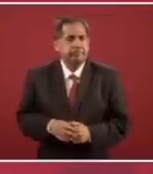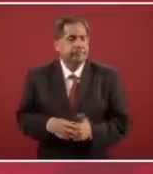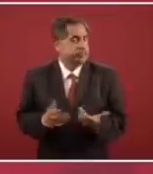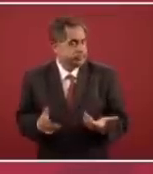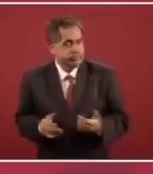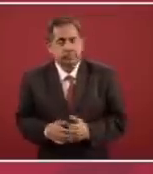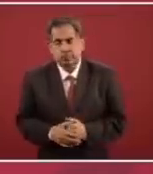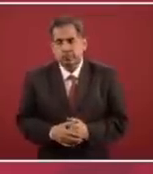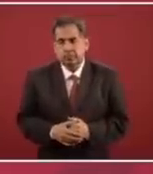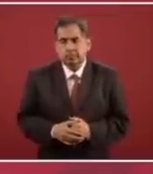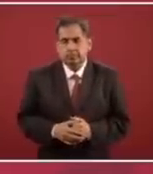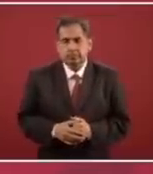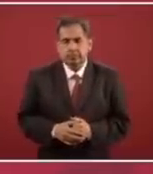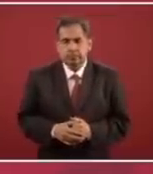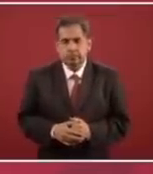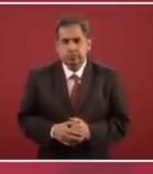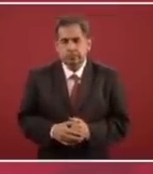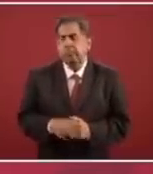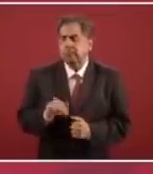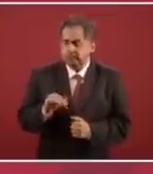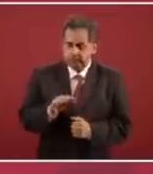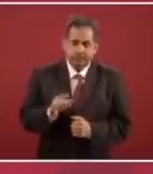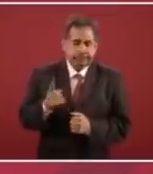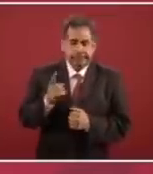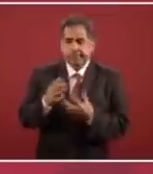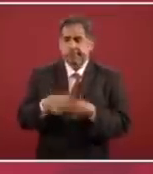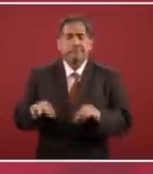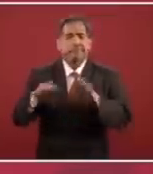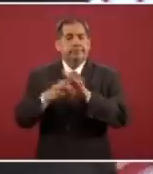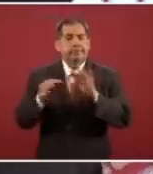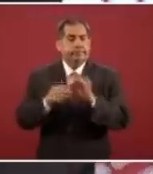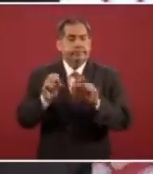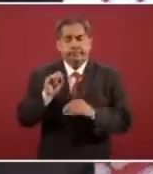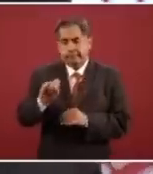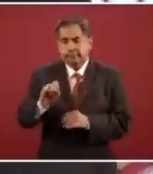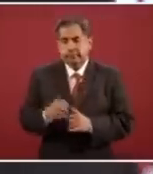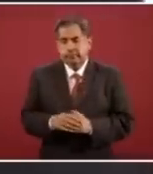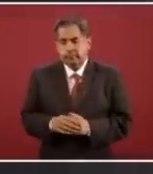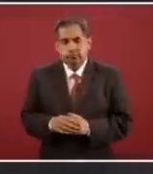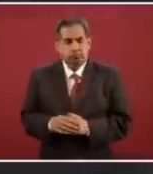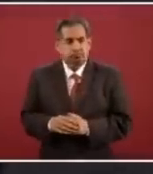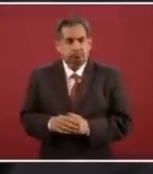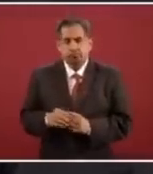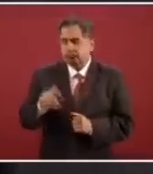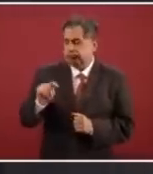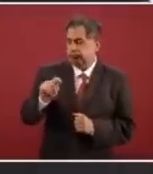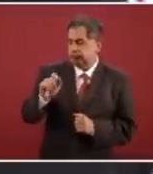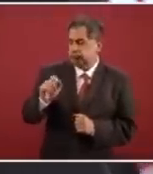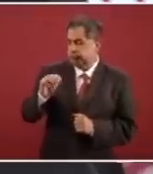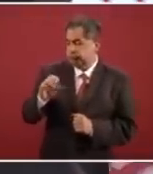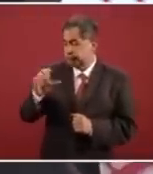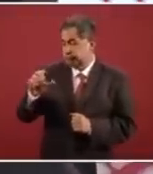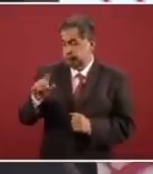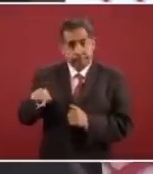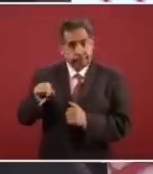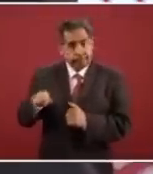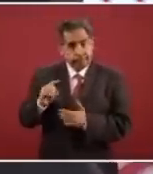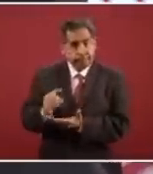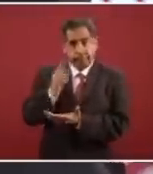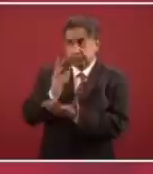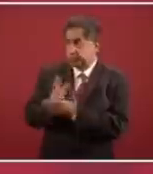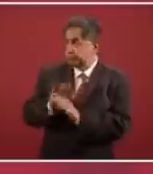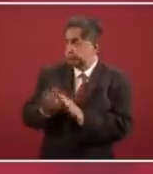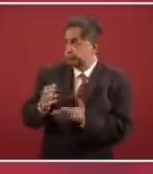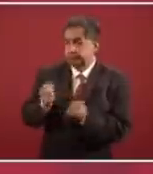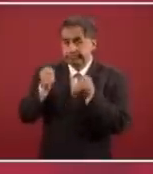Entonces, sí es importante el tratado, pero no es lo único.